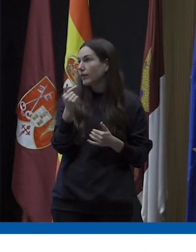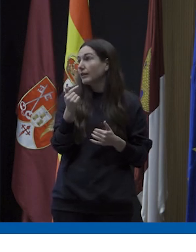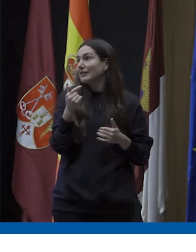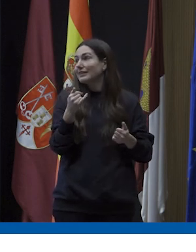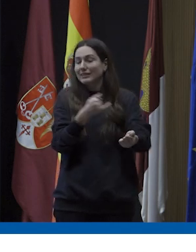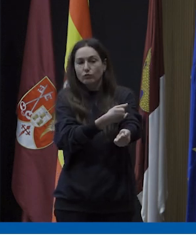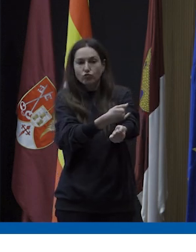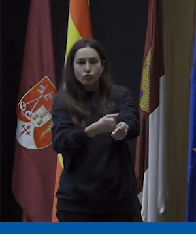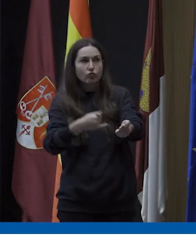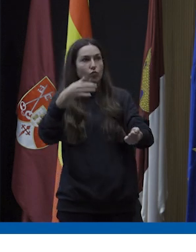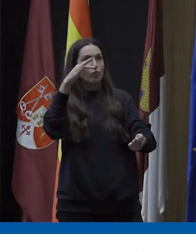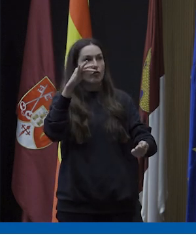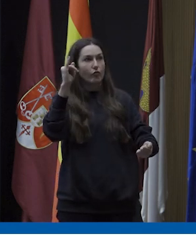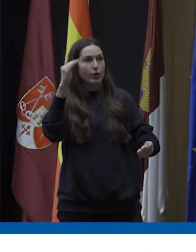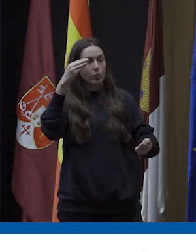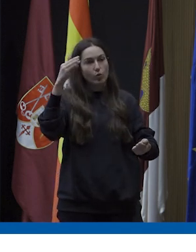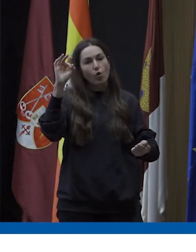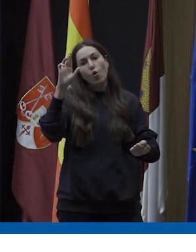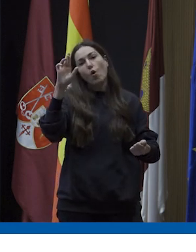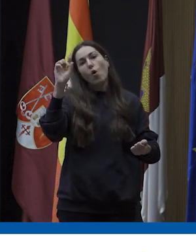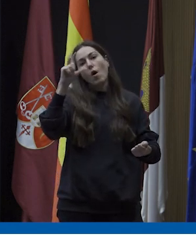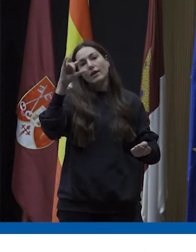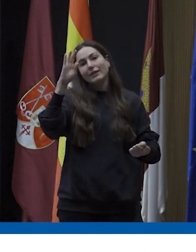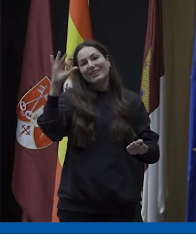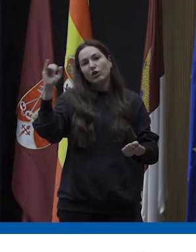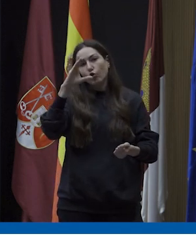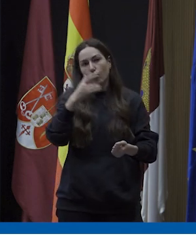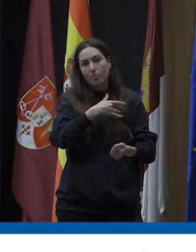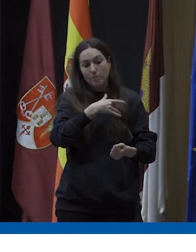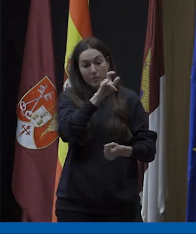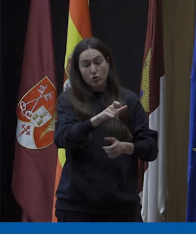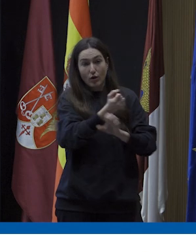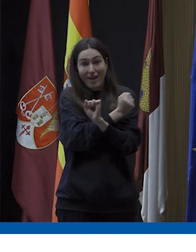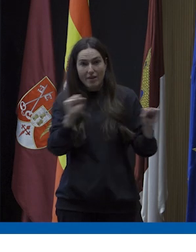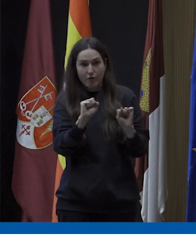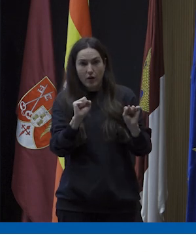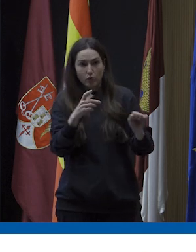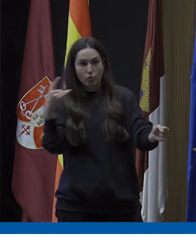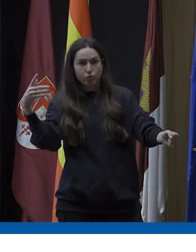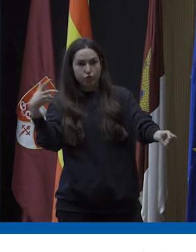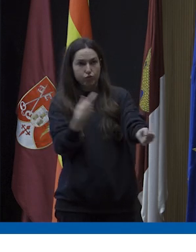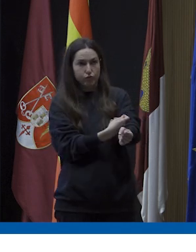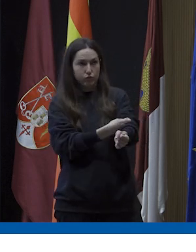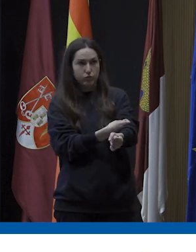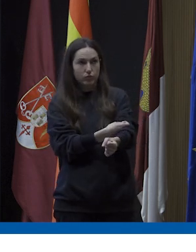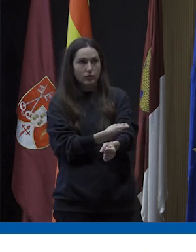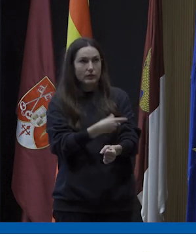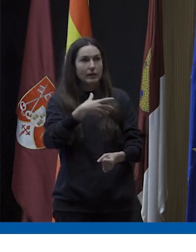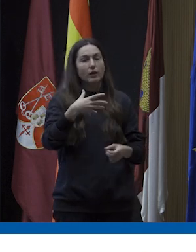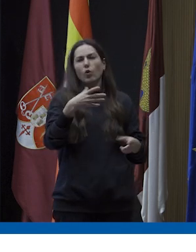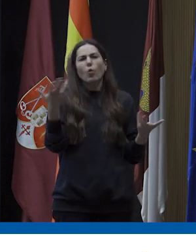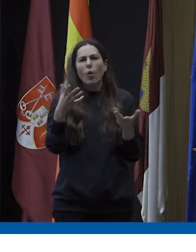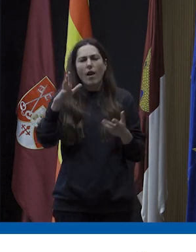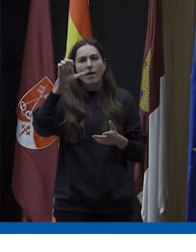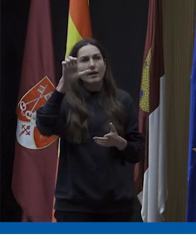intracoronariamente un fibrinolítico en un paciente con un infarto agudo de miocardio. Él en concreto usó la